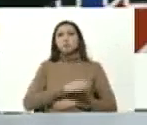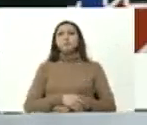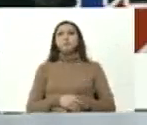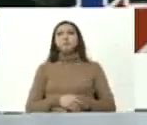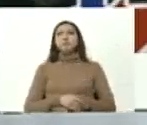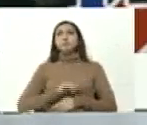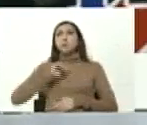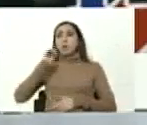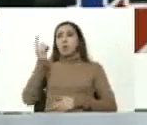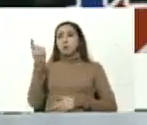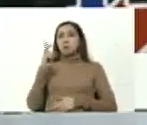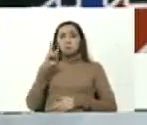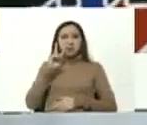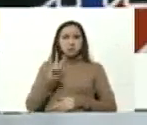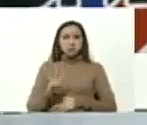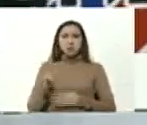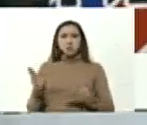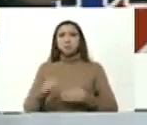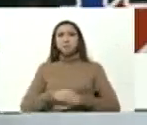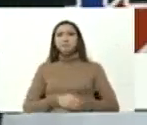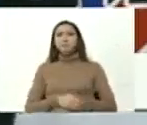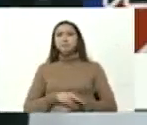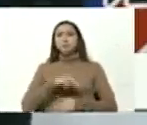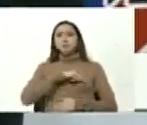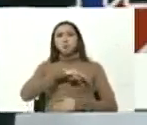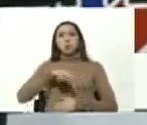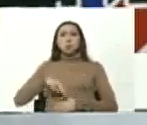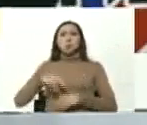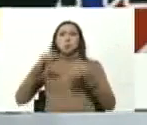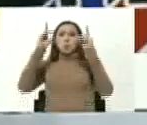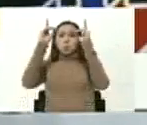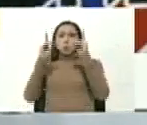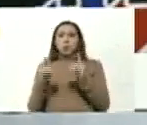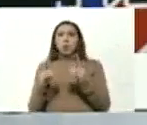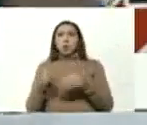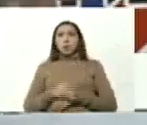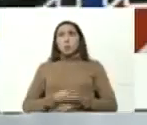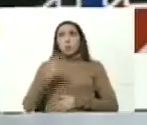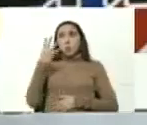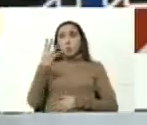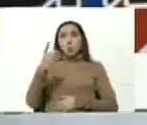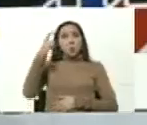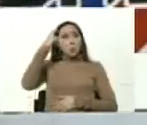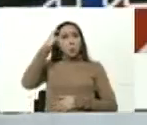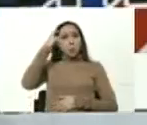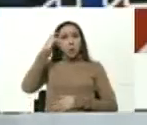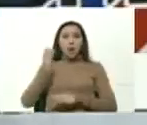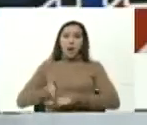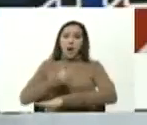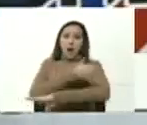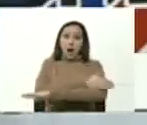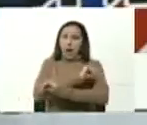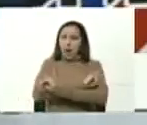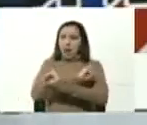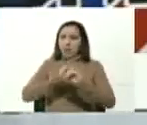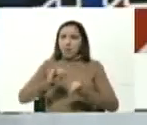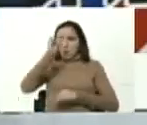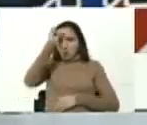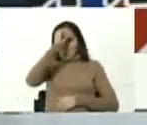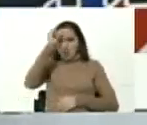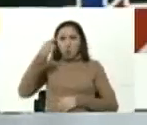primer sondeo. Hemos decidido que estos 4 días que pasaron, que terminaron ayer domingo,